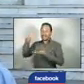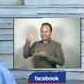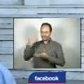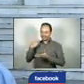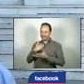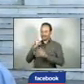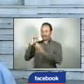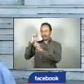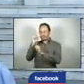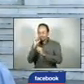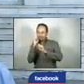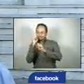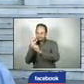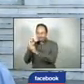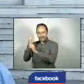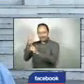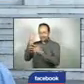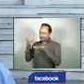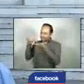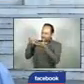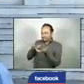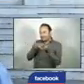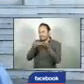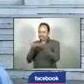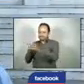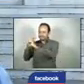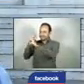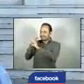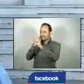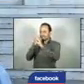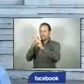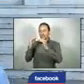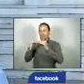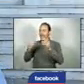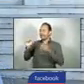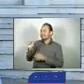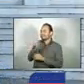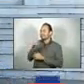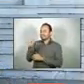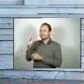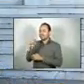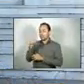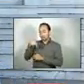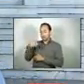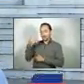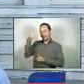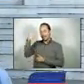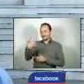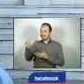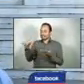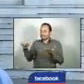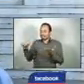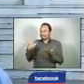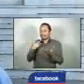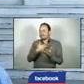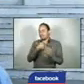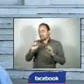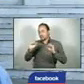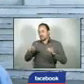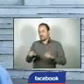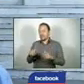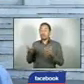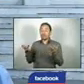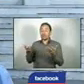procesiones y la serenata y todo eso para este año pues lógicamente no se va a hacer